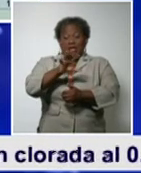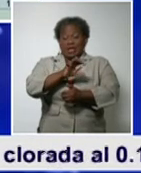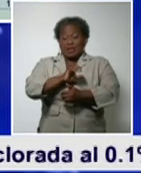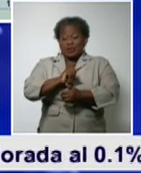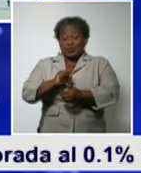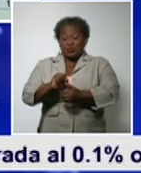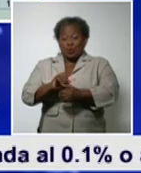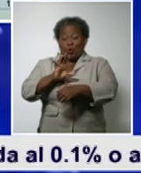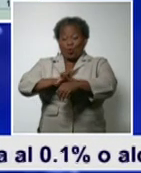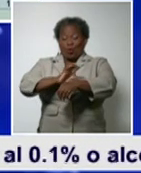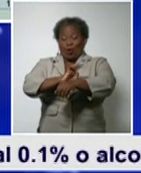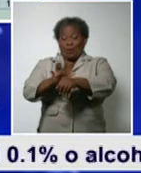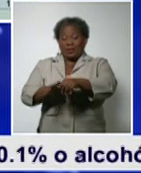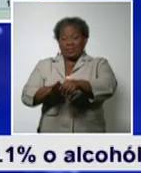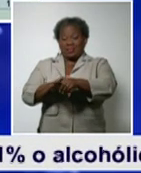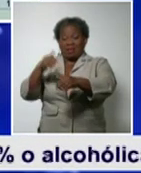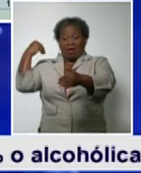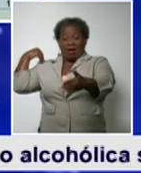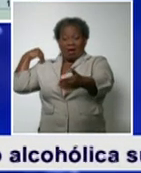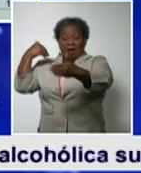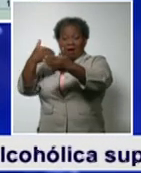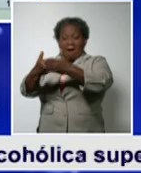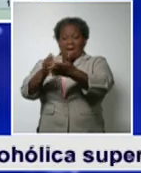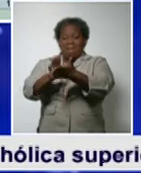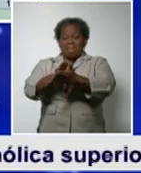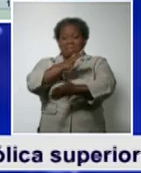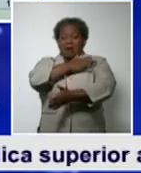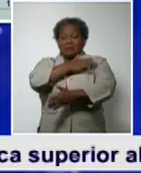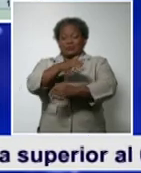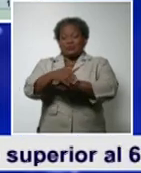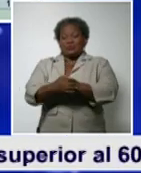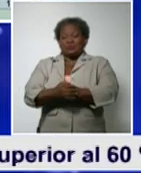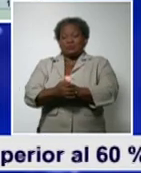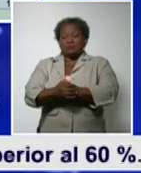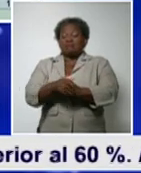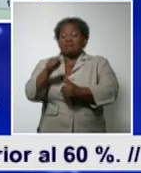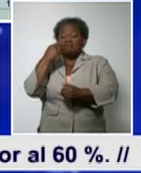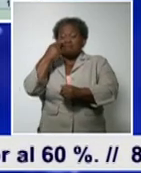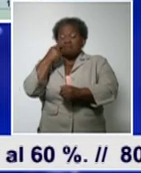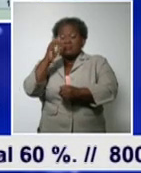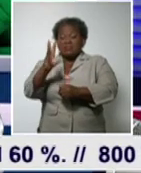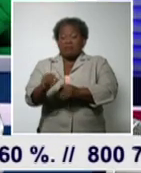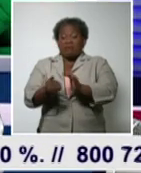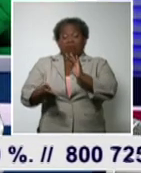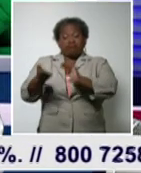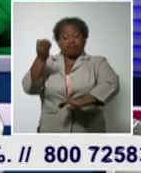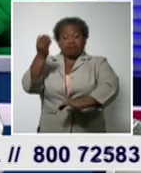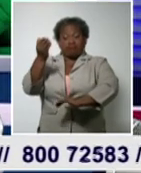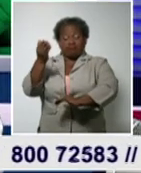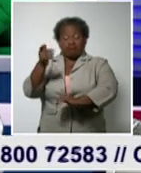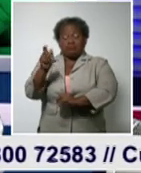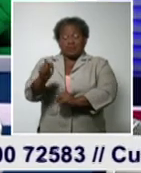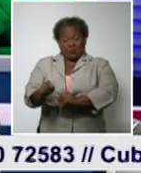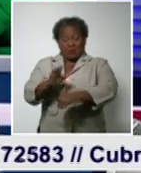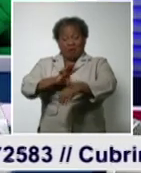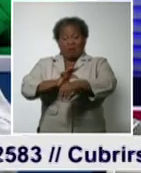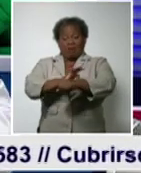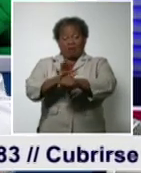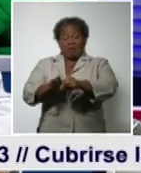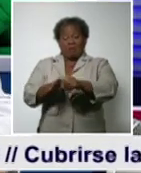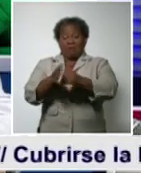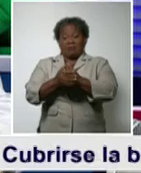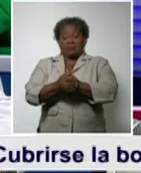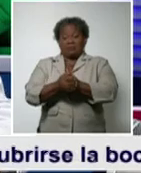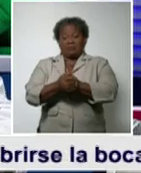estos países. Como ven, son cifras muy elevadas de casos como tal. Y ahí ustedes tienen en